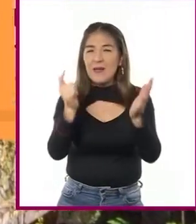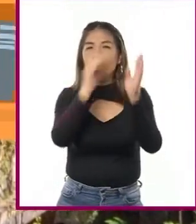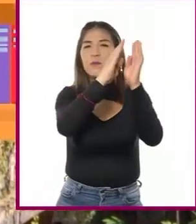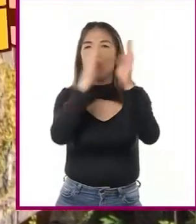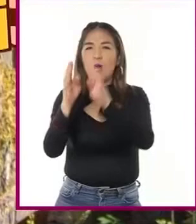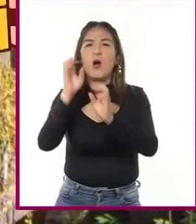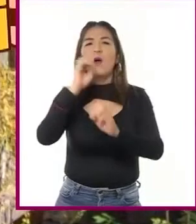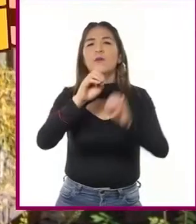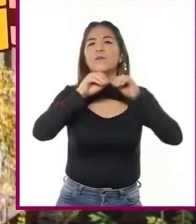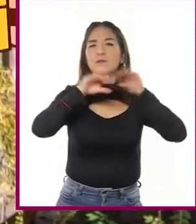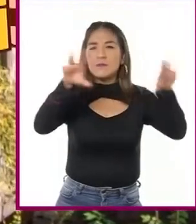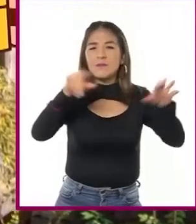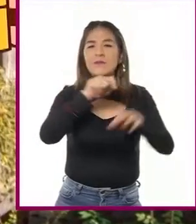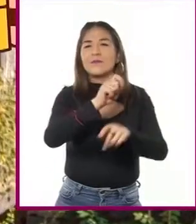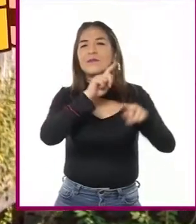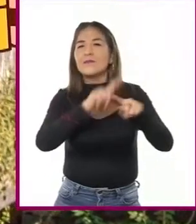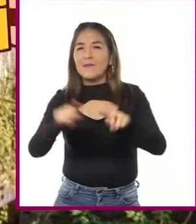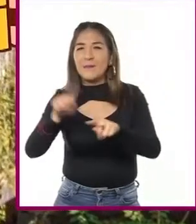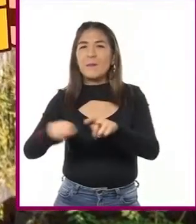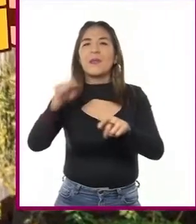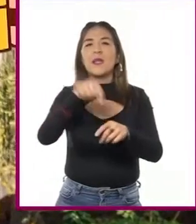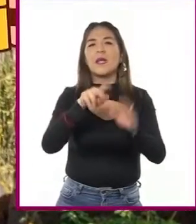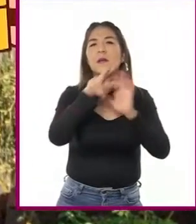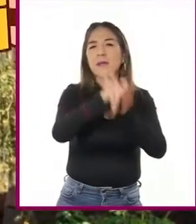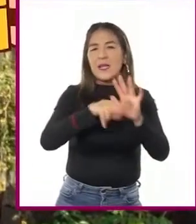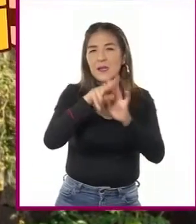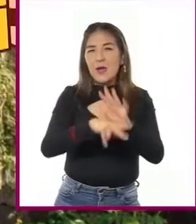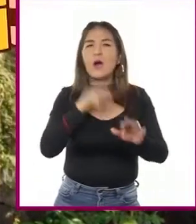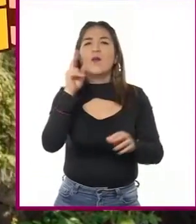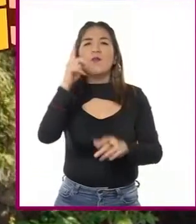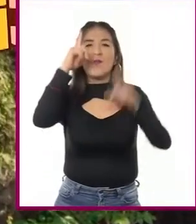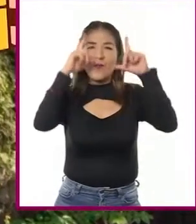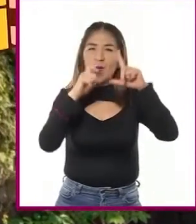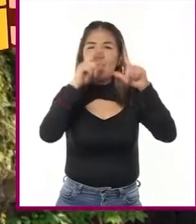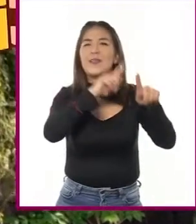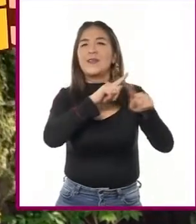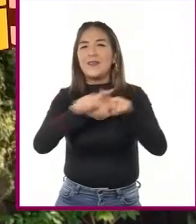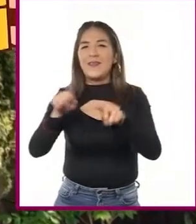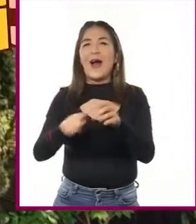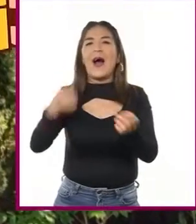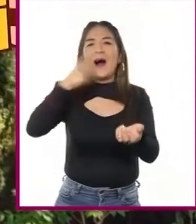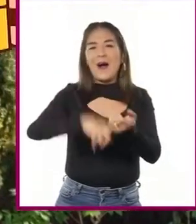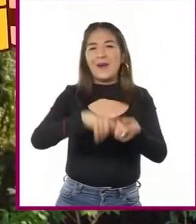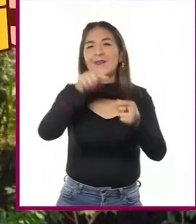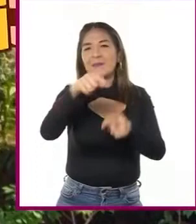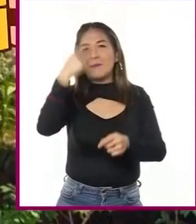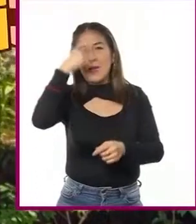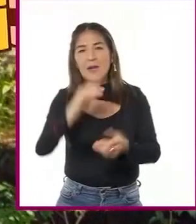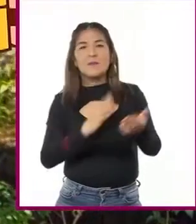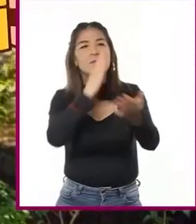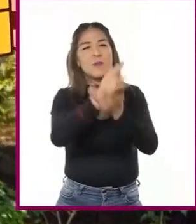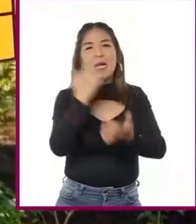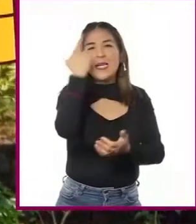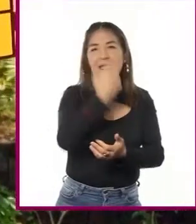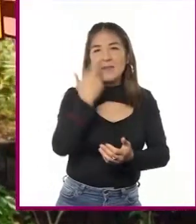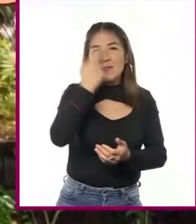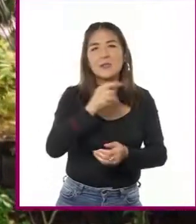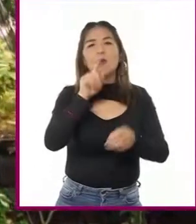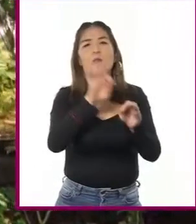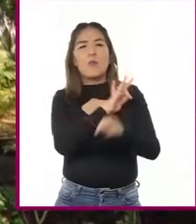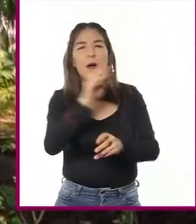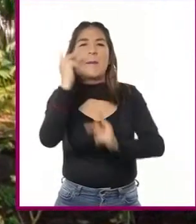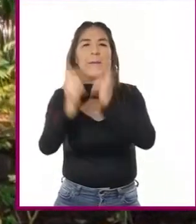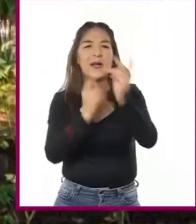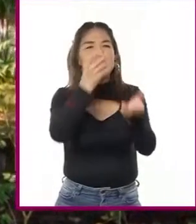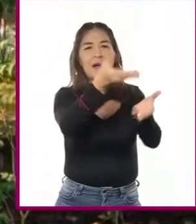o publicaciones en serie, de documentos gráficos o audiovisuales que pueden encontrarse disponibles para ser consultados o tomados en